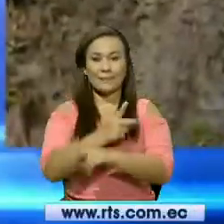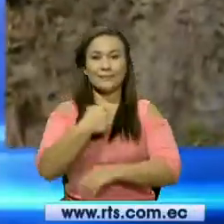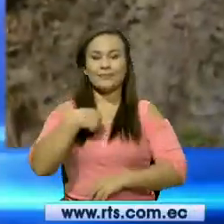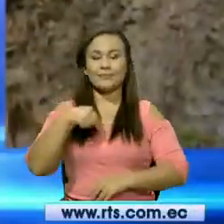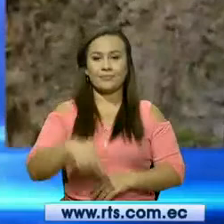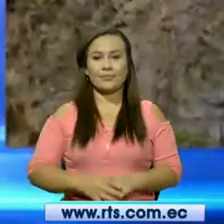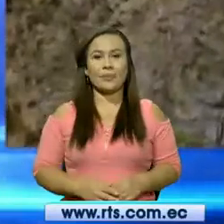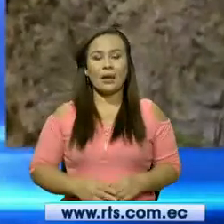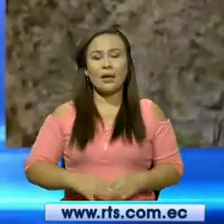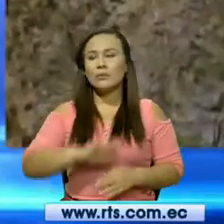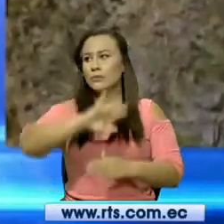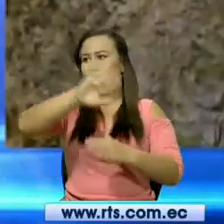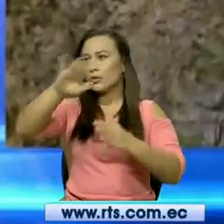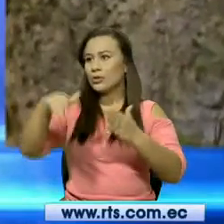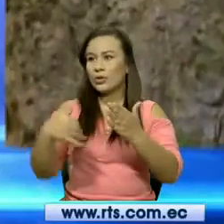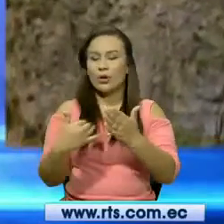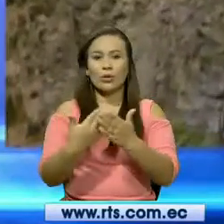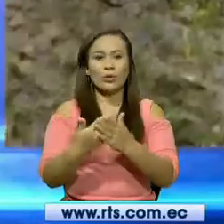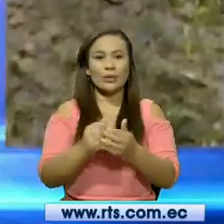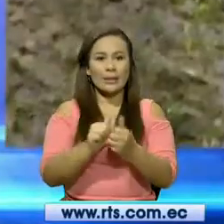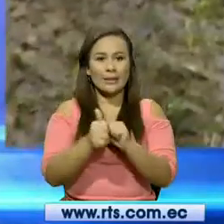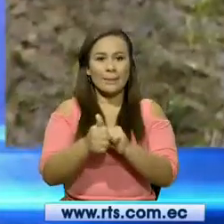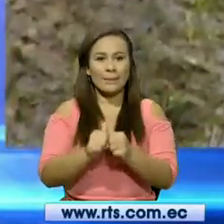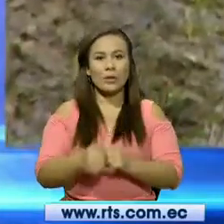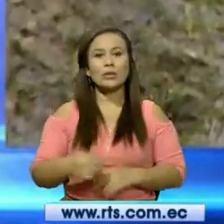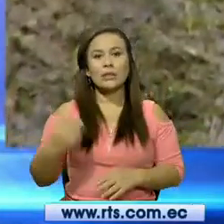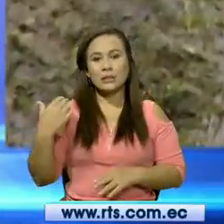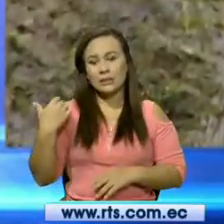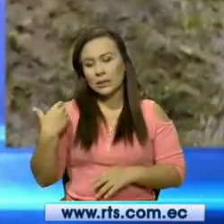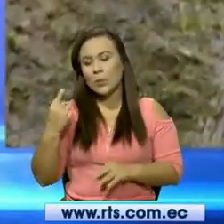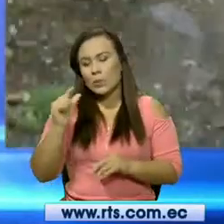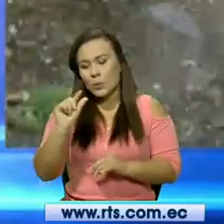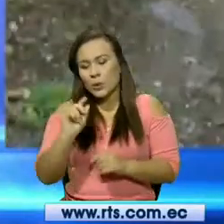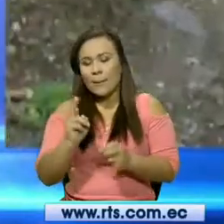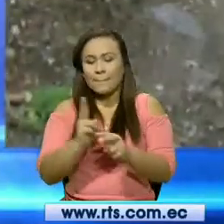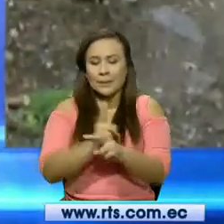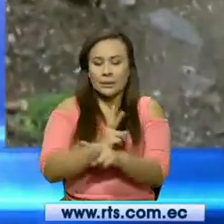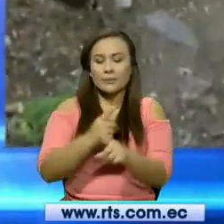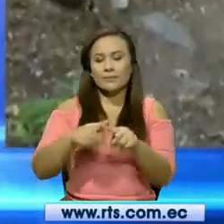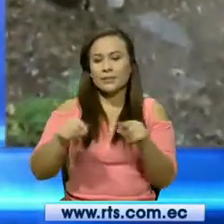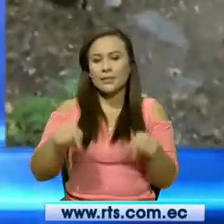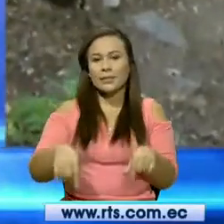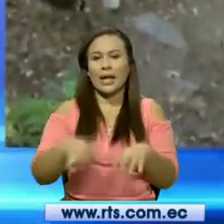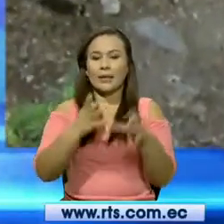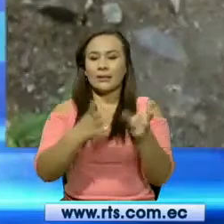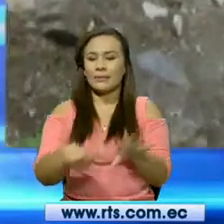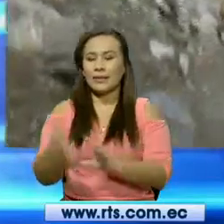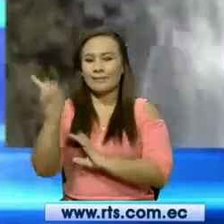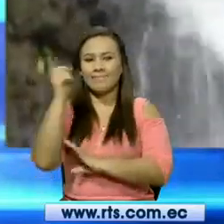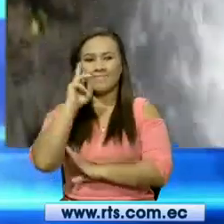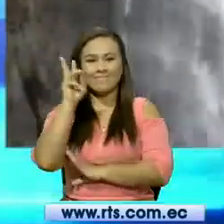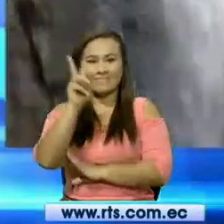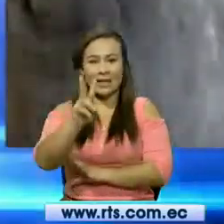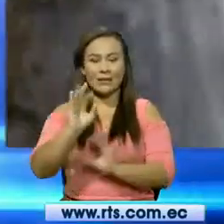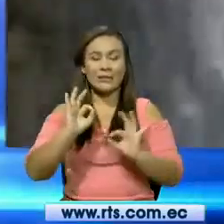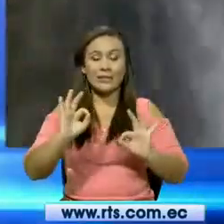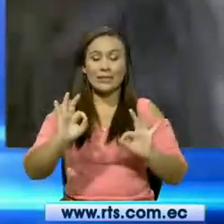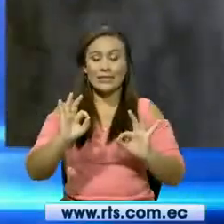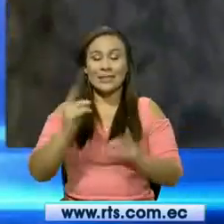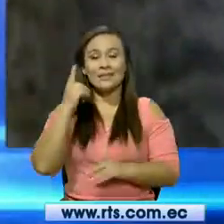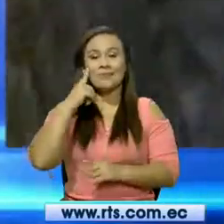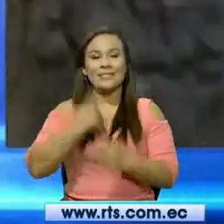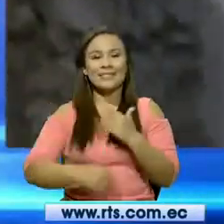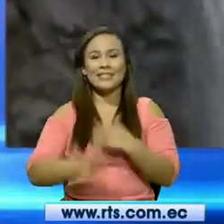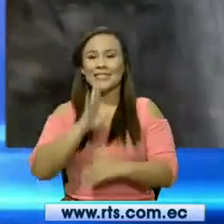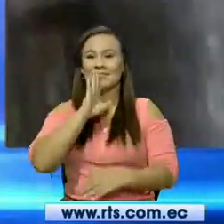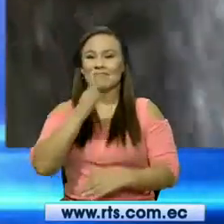que todos los deportes de aventura tiene un porcentaje de riesgo. Son actividades recreativas, extremas, pero siempre